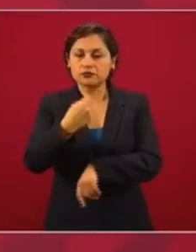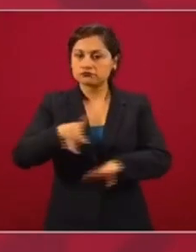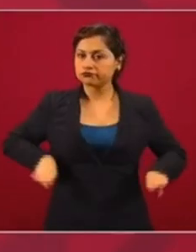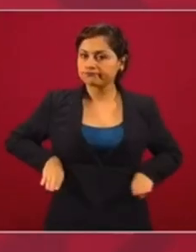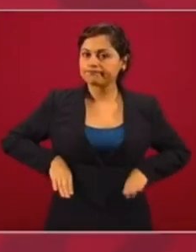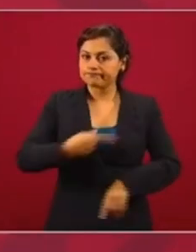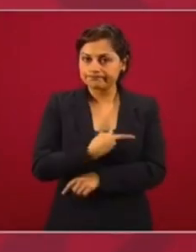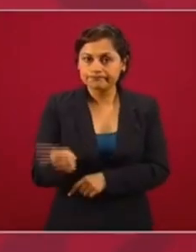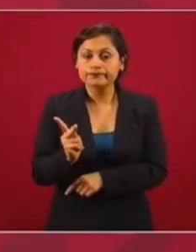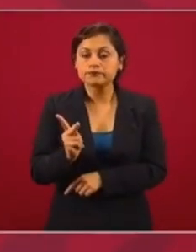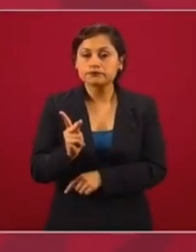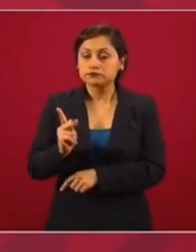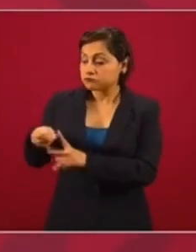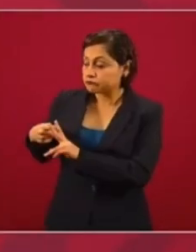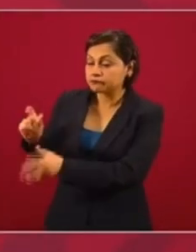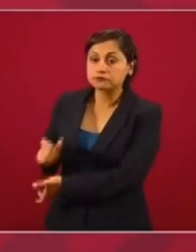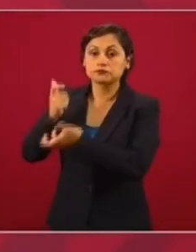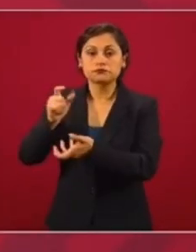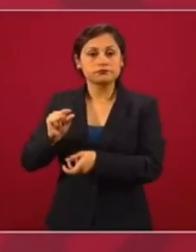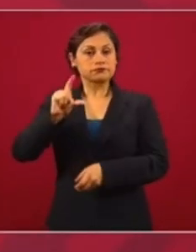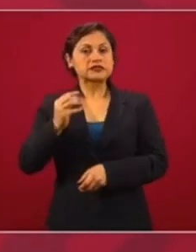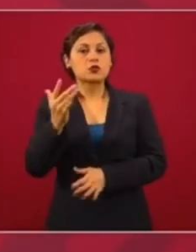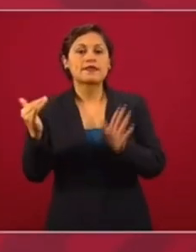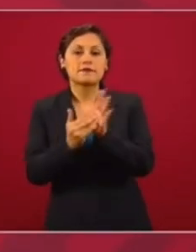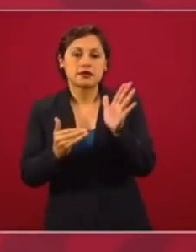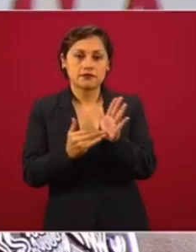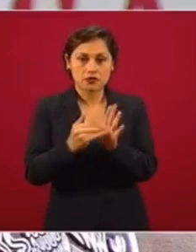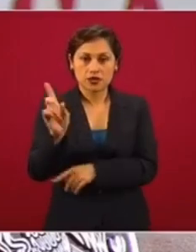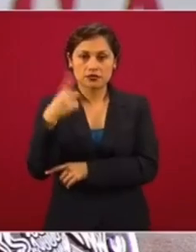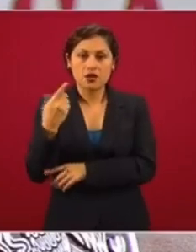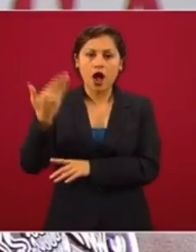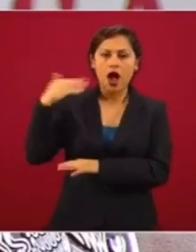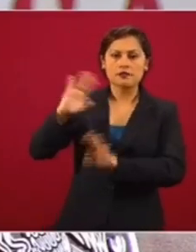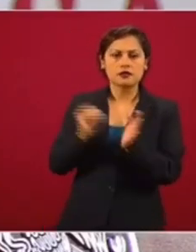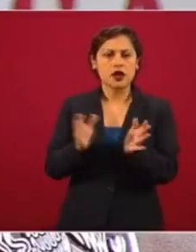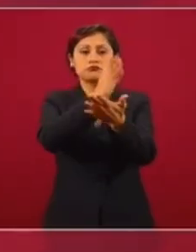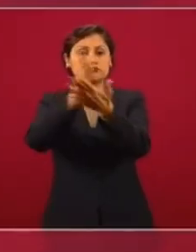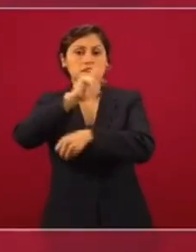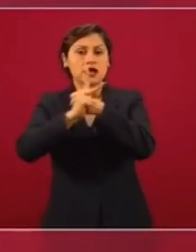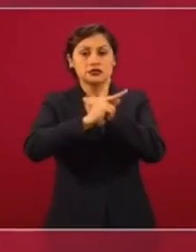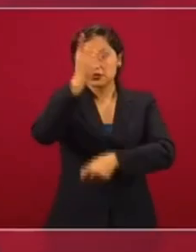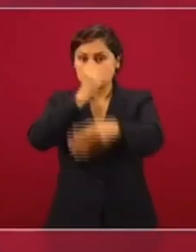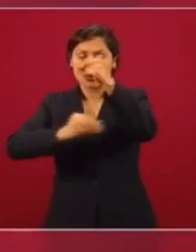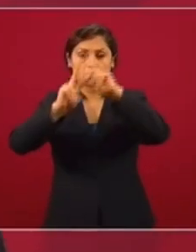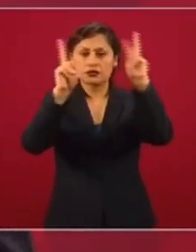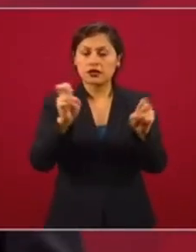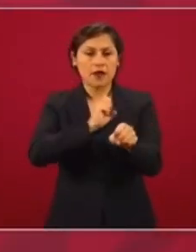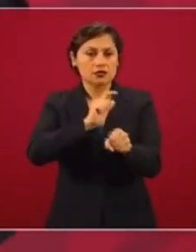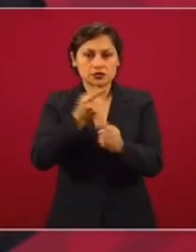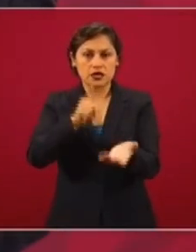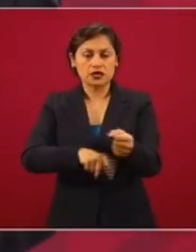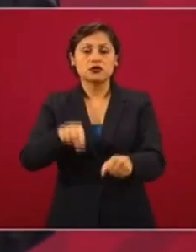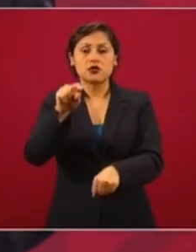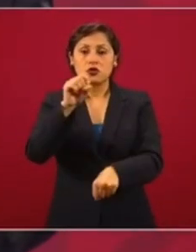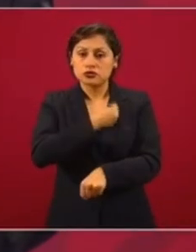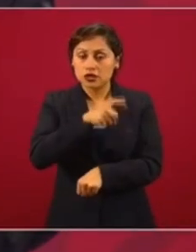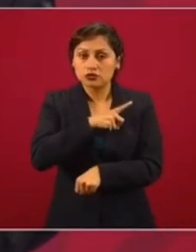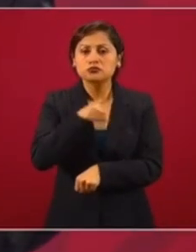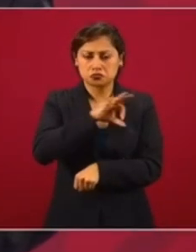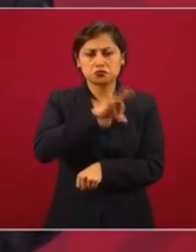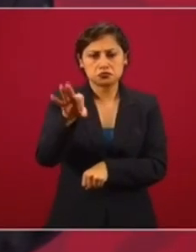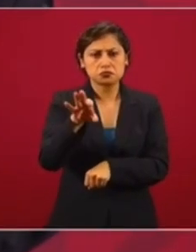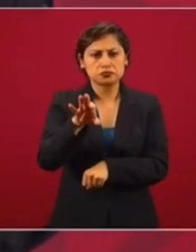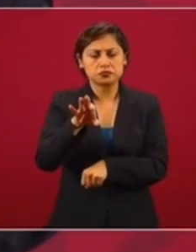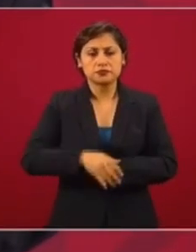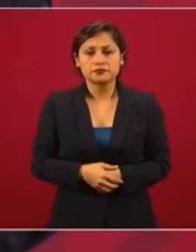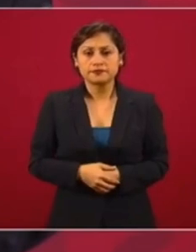aumento de 50 mil millones de pesos de lo que ya estaba autorizado. Todo eso nos ha llevado a un reajuste del presupuesto.